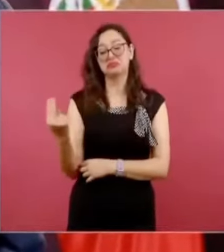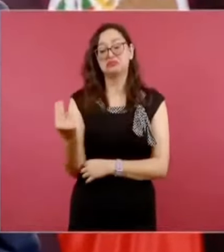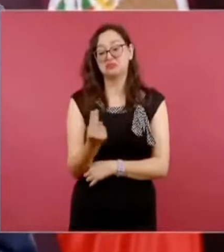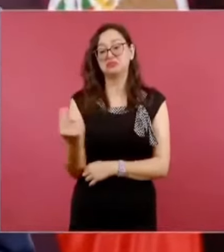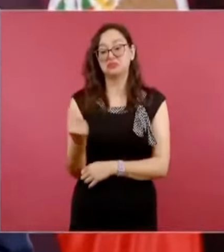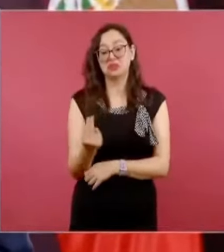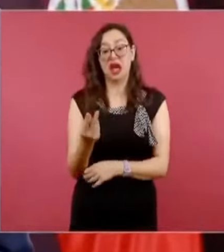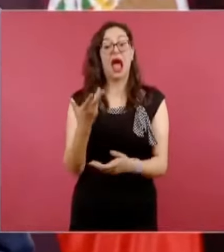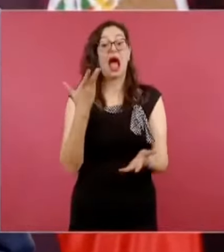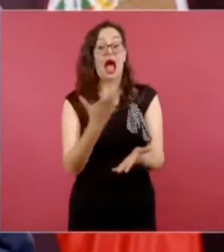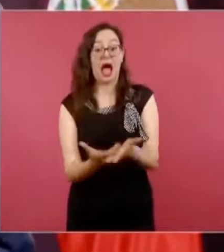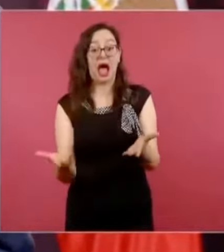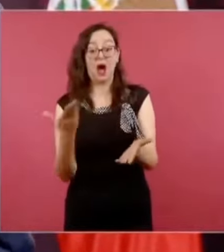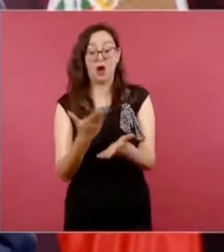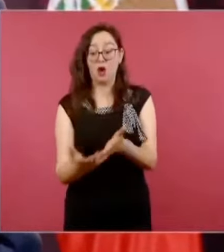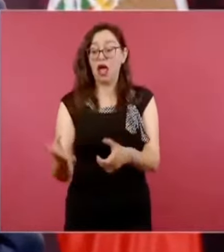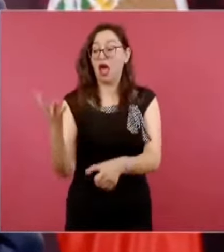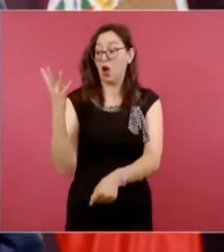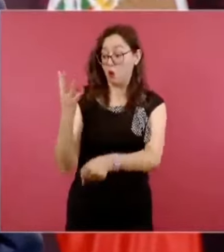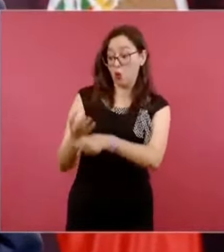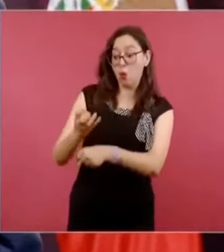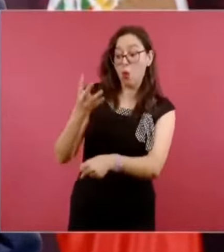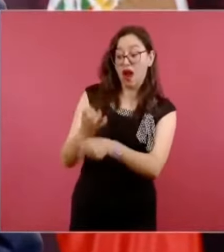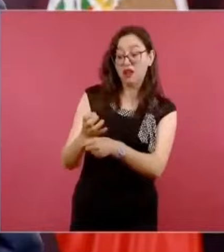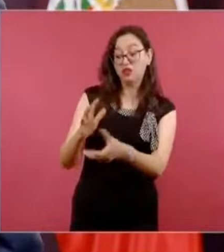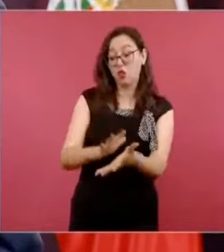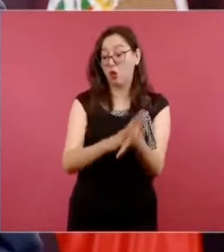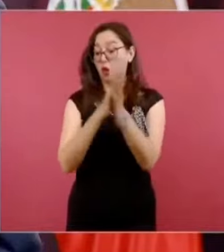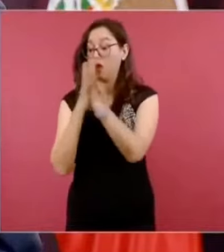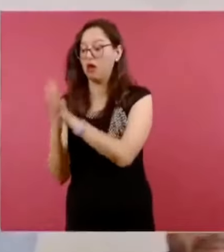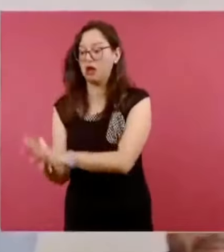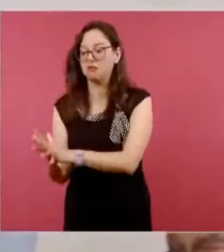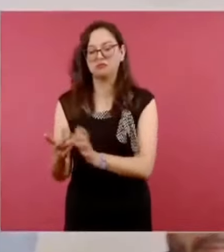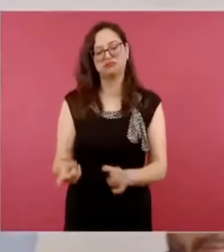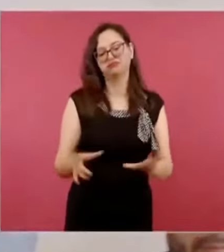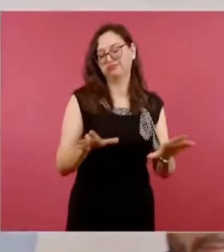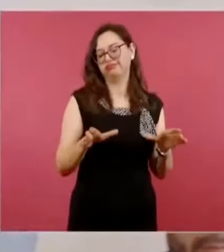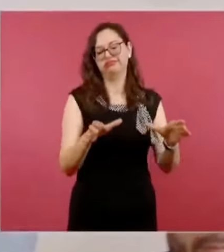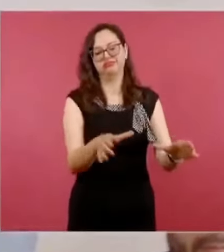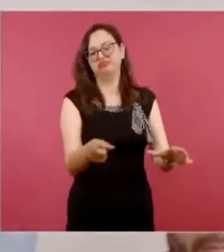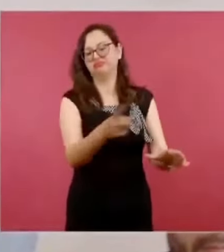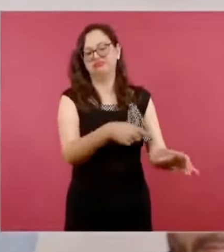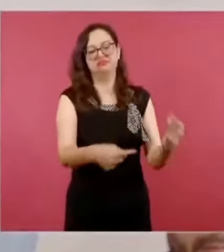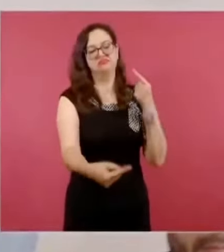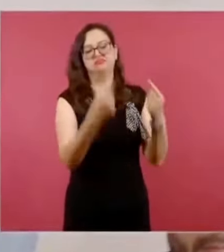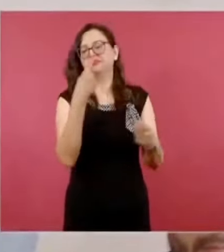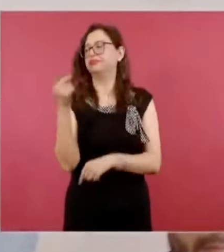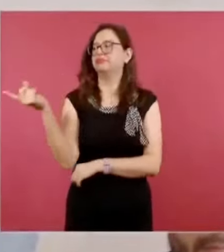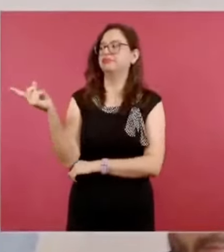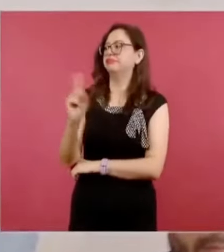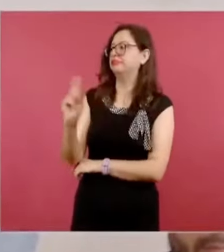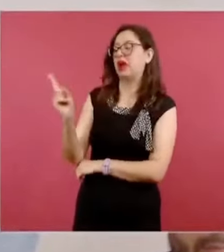a nosotros, cuando estábamos en la lucha, no se va a poder por la vía